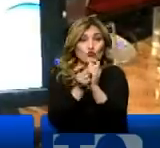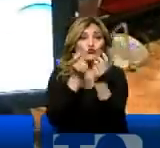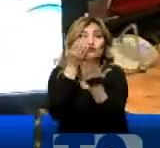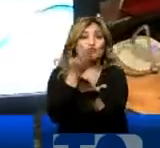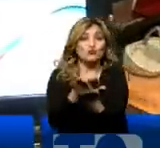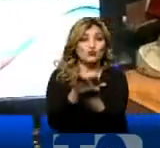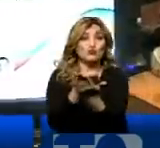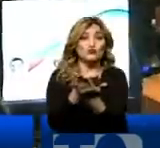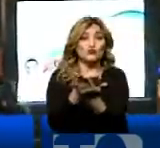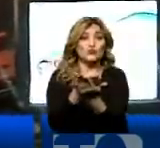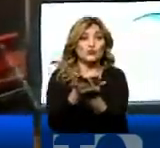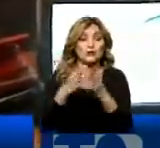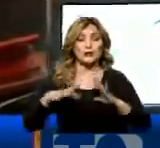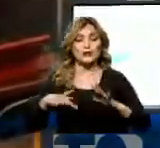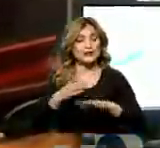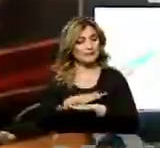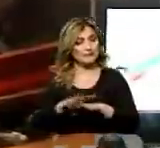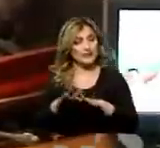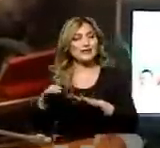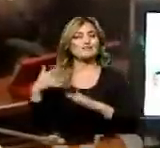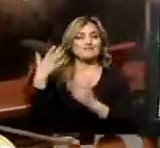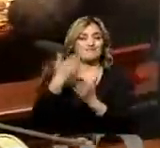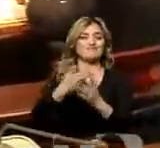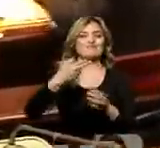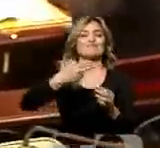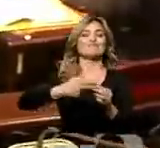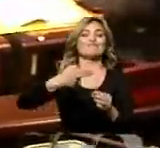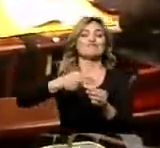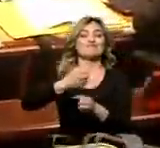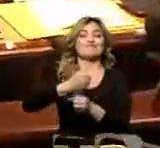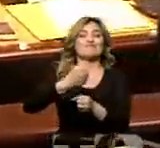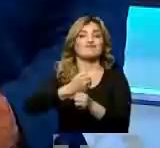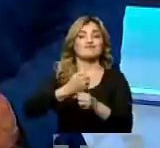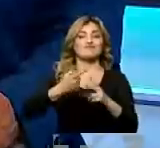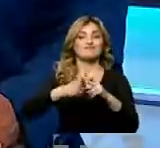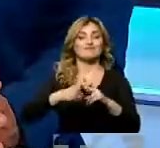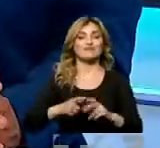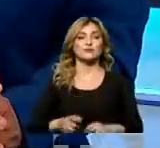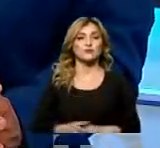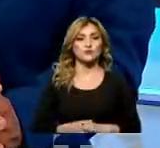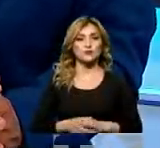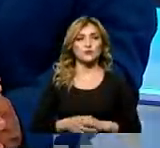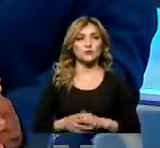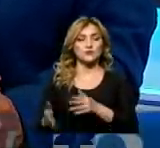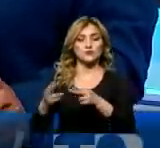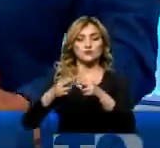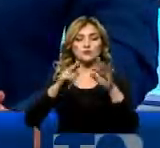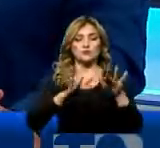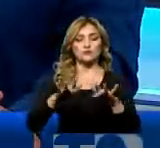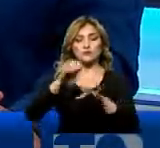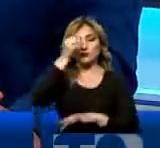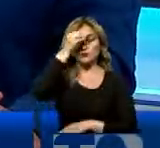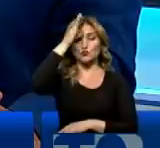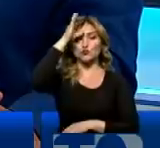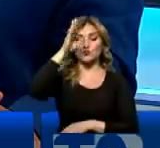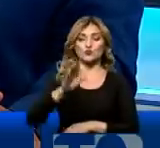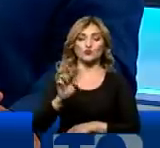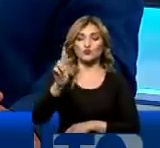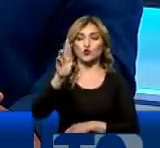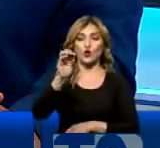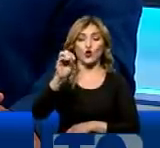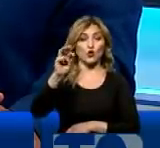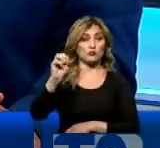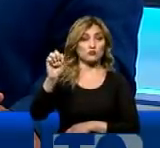presentará al regreso del receso. En Quito, Andrea Samaniego, 24 horas. El exsecretario de Inteligencia, Pablo